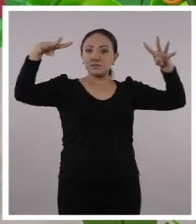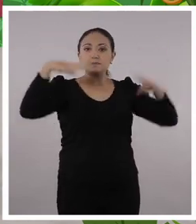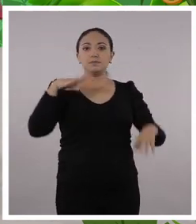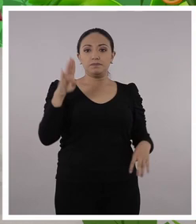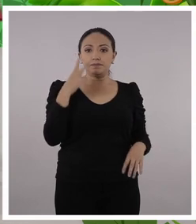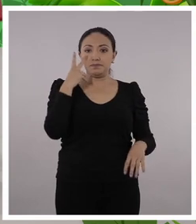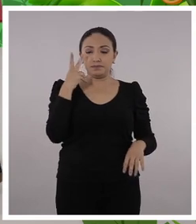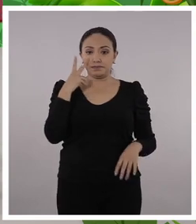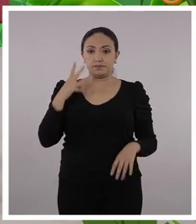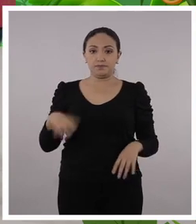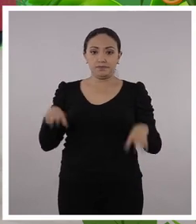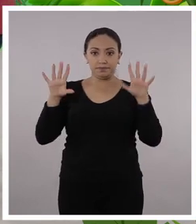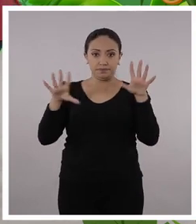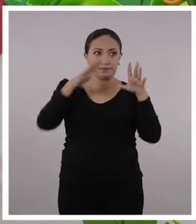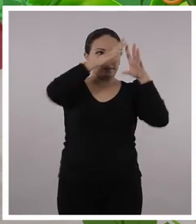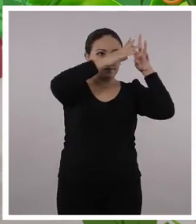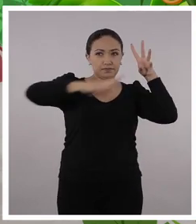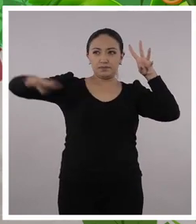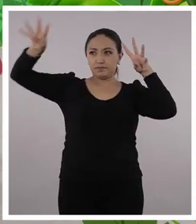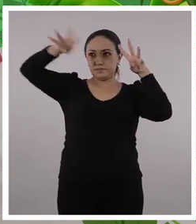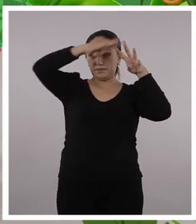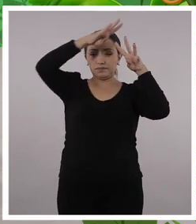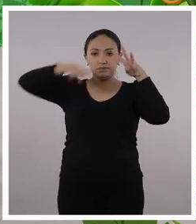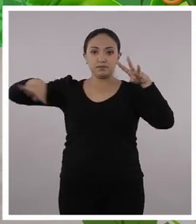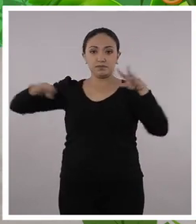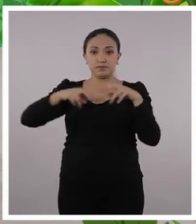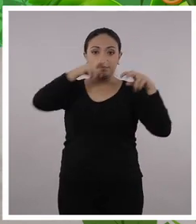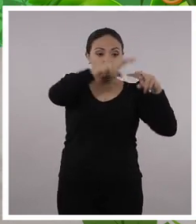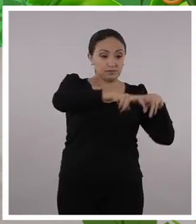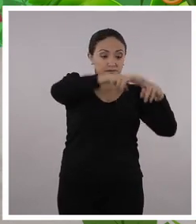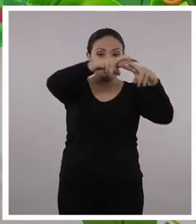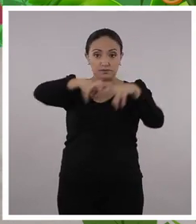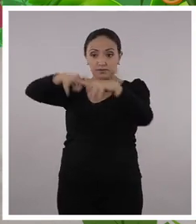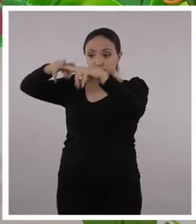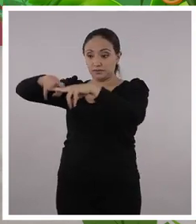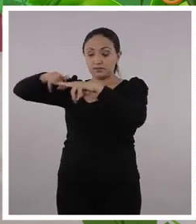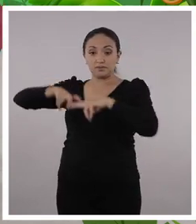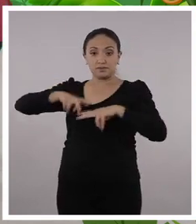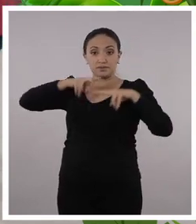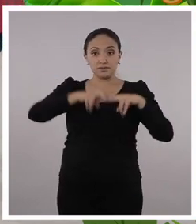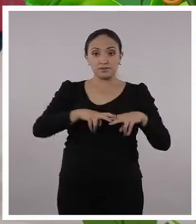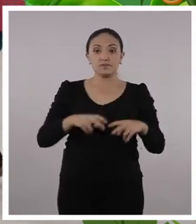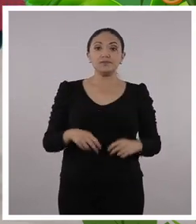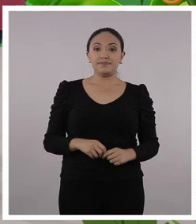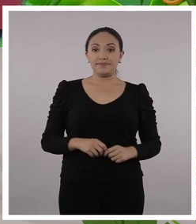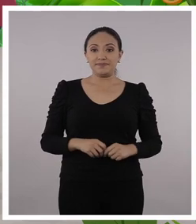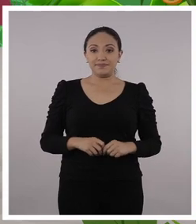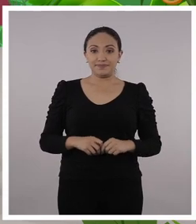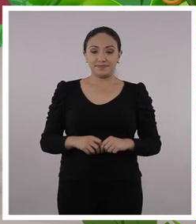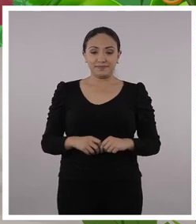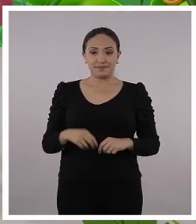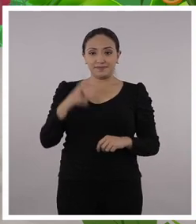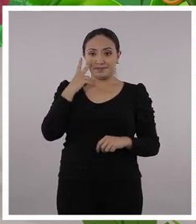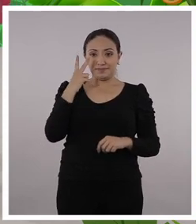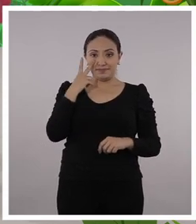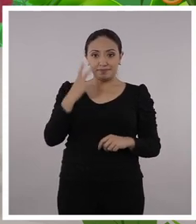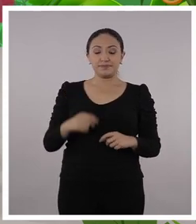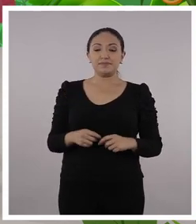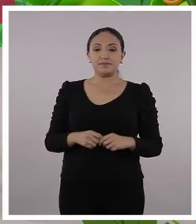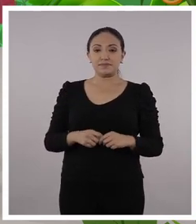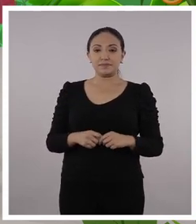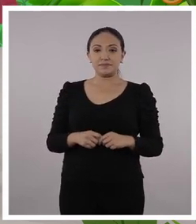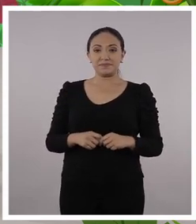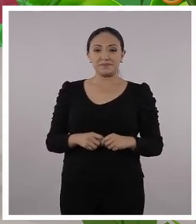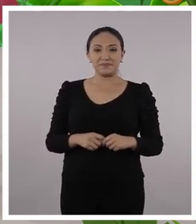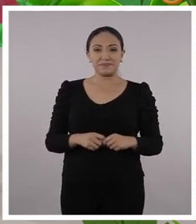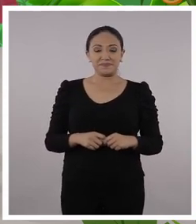bien! Entonces la vamos a poner en nuestra selva, entre estas sillas que van a ser como árboles. ¡Tarán, tán, tán! Yo voy a pegar este